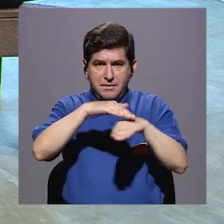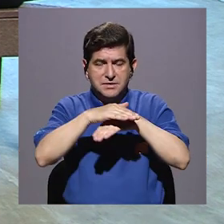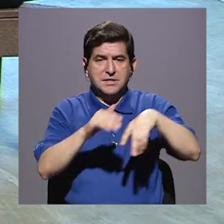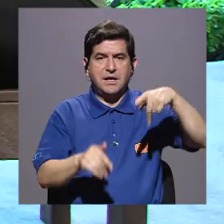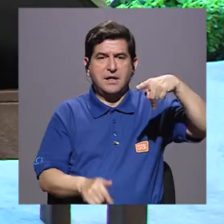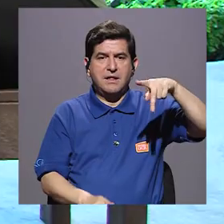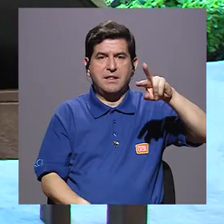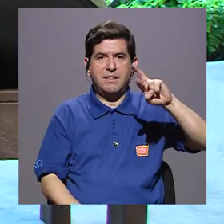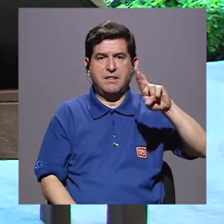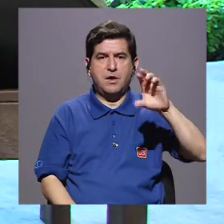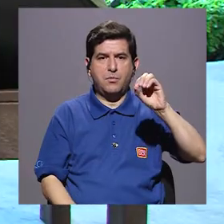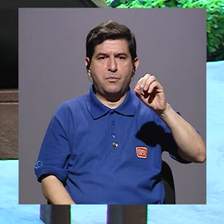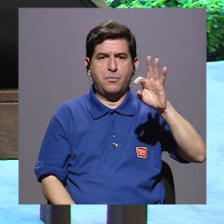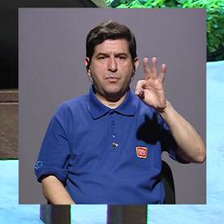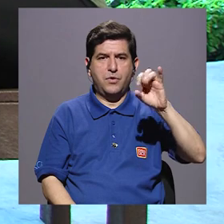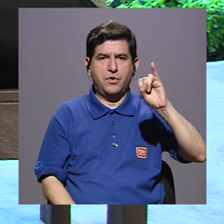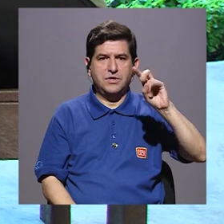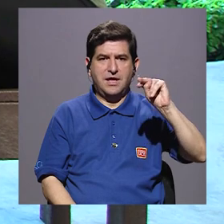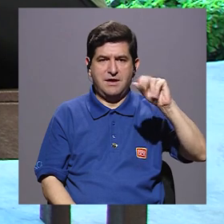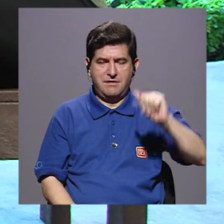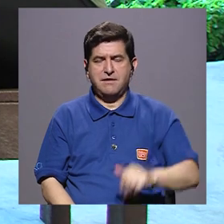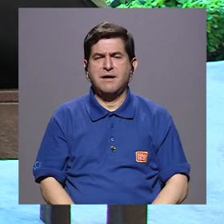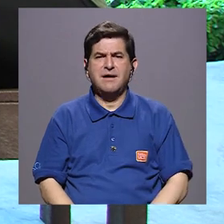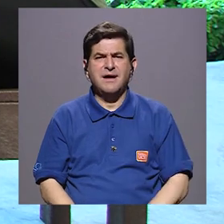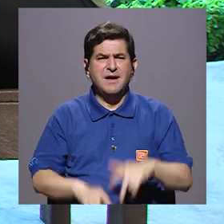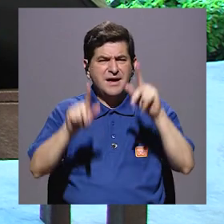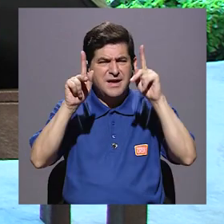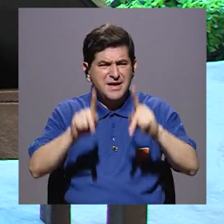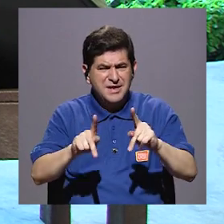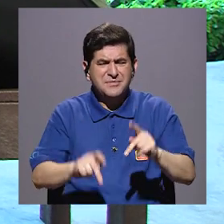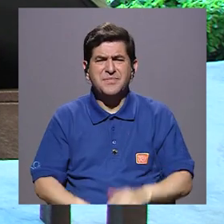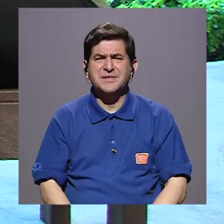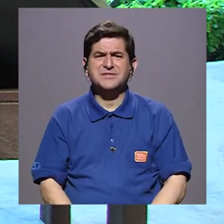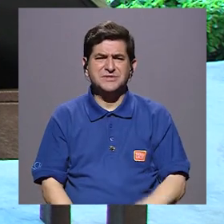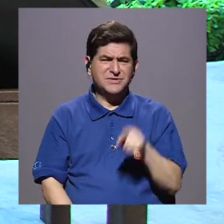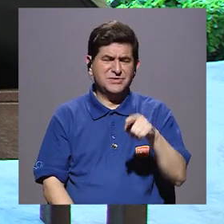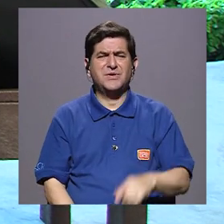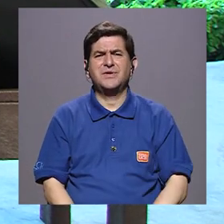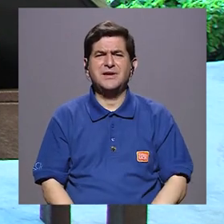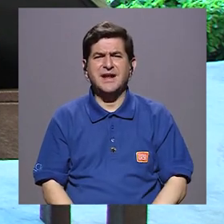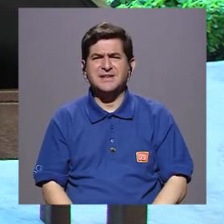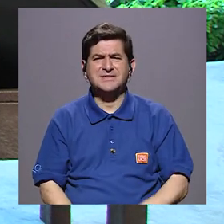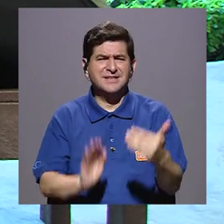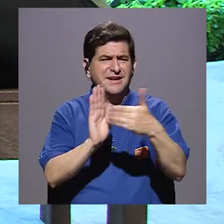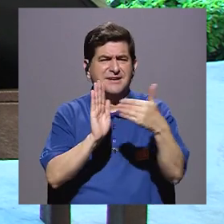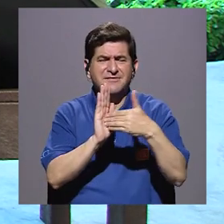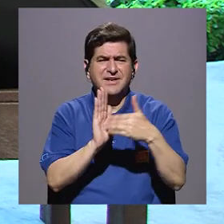basada en proteína. ¿Qué sufren las personas a nivel físico, verdad, las personas que tienen sarcopenia?